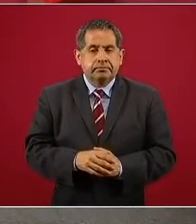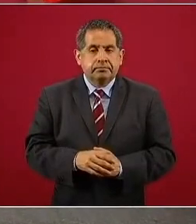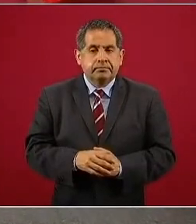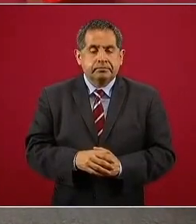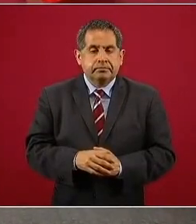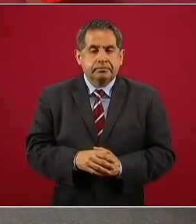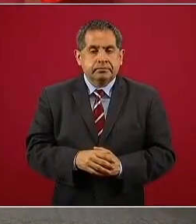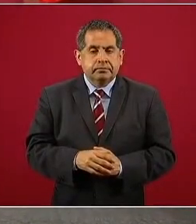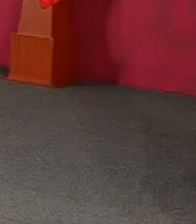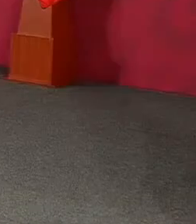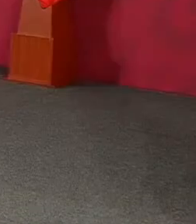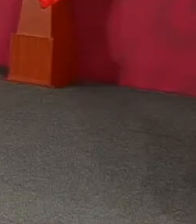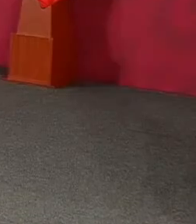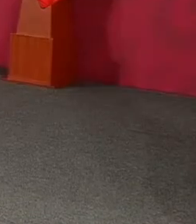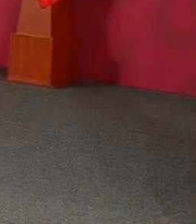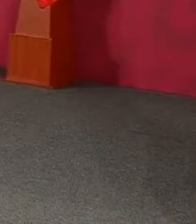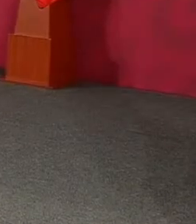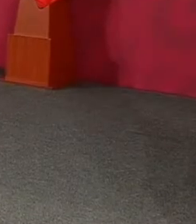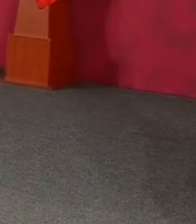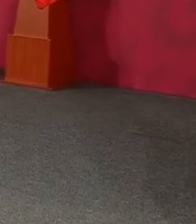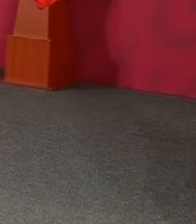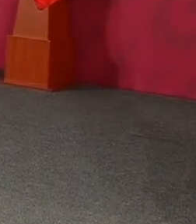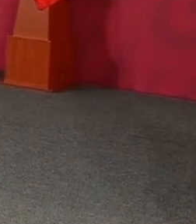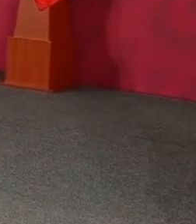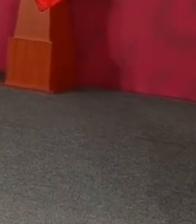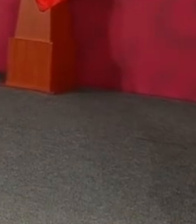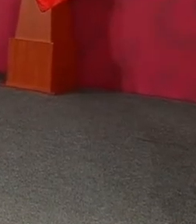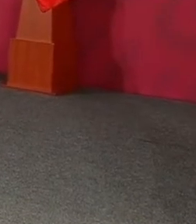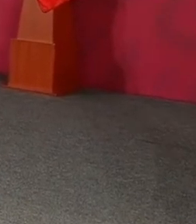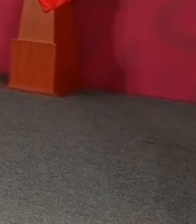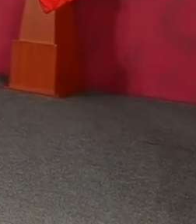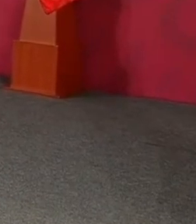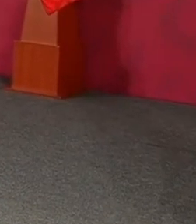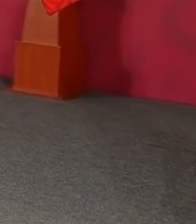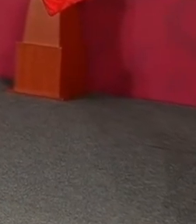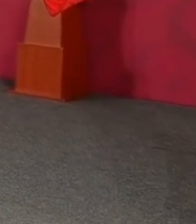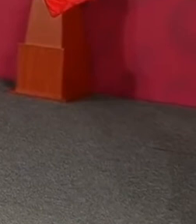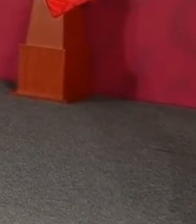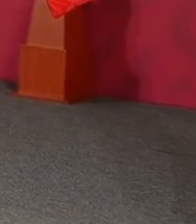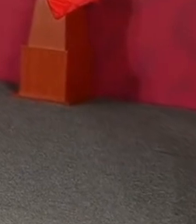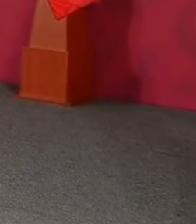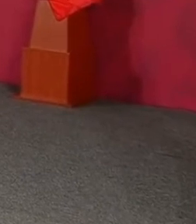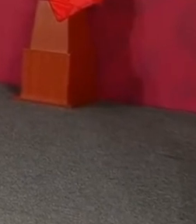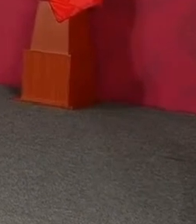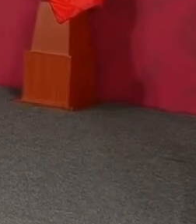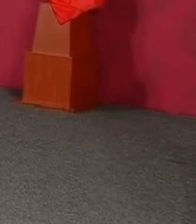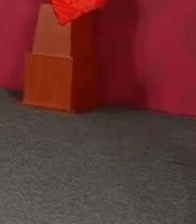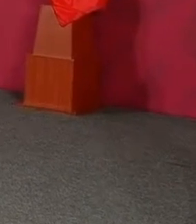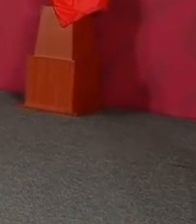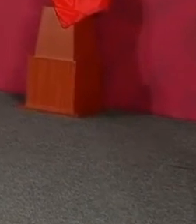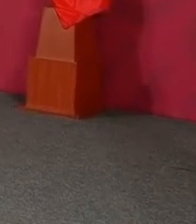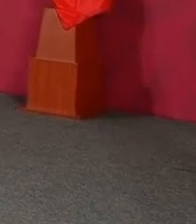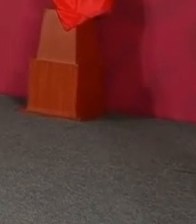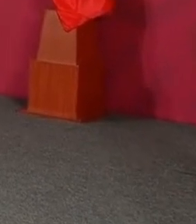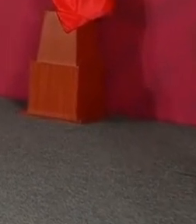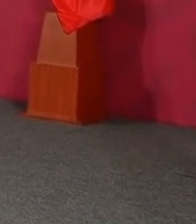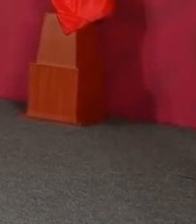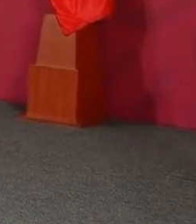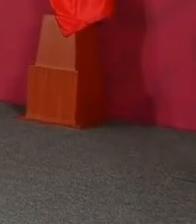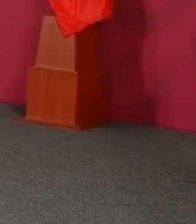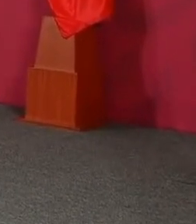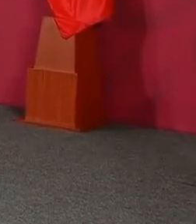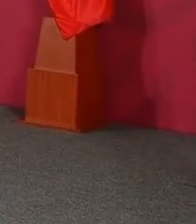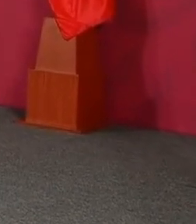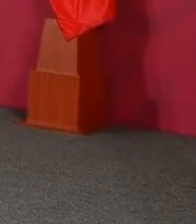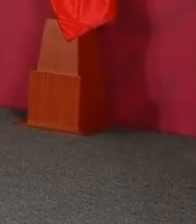el uso de el maíz o de las semillas de maíz transgénico.